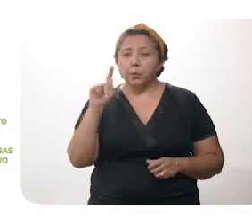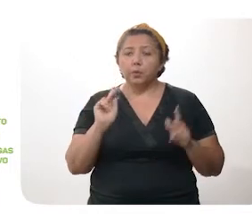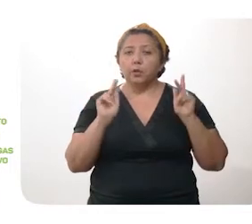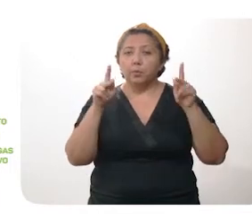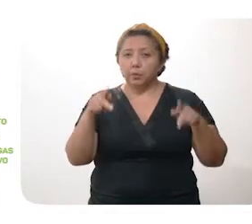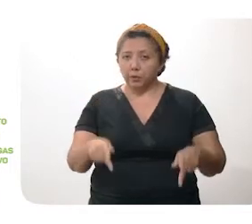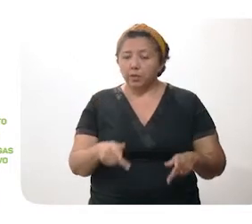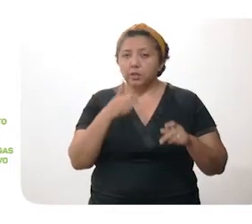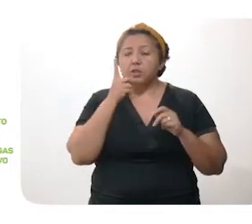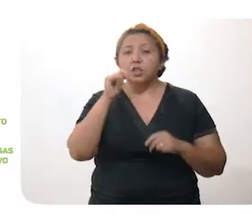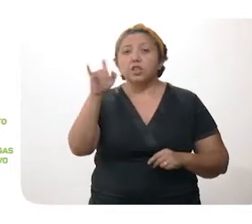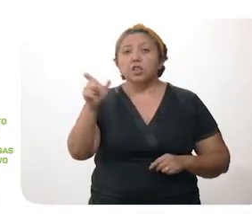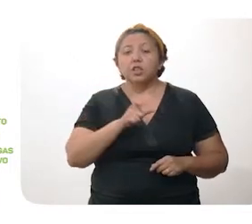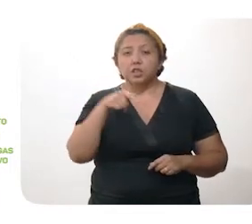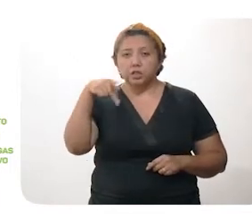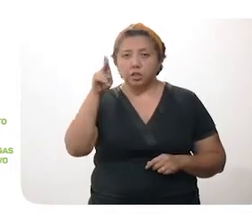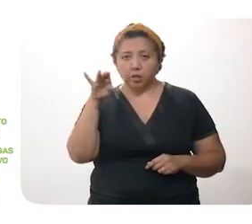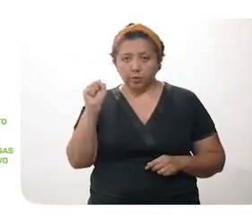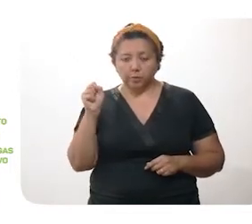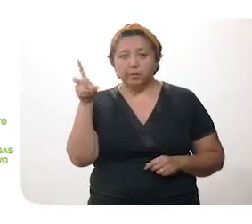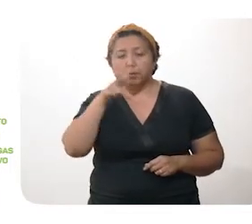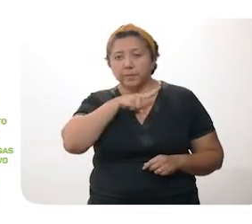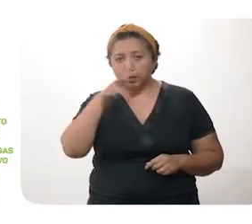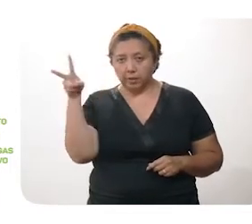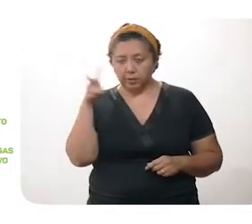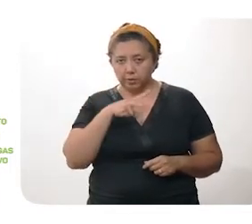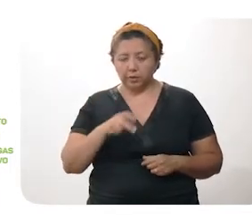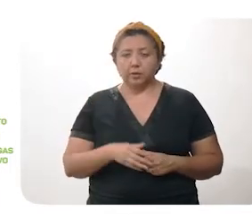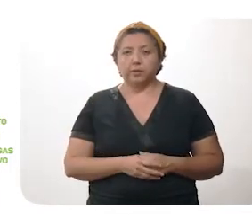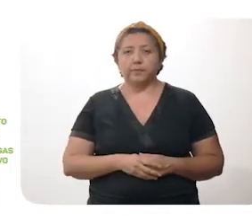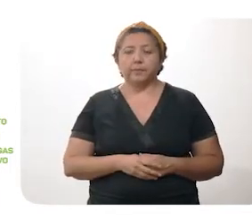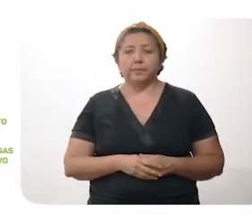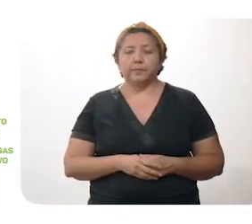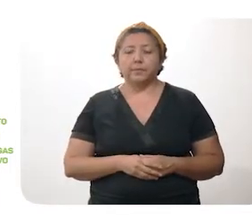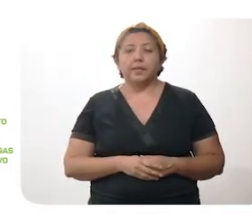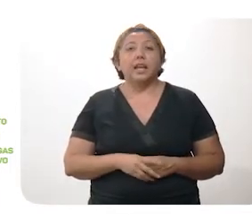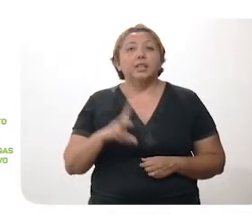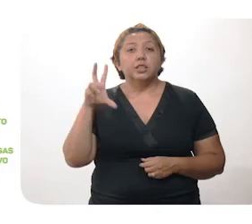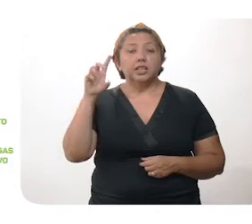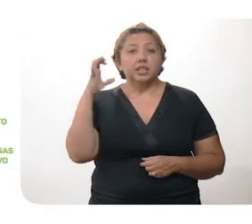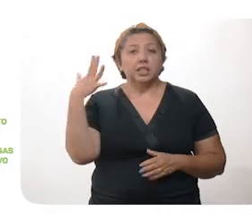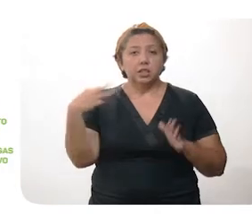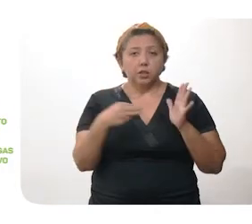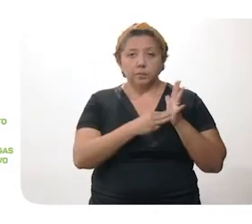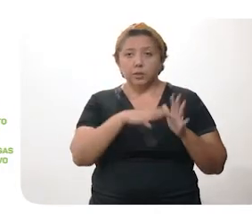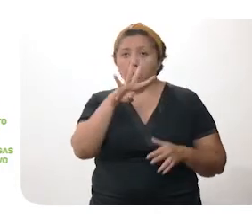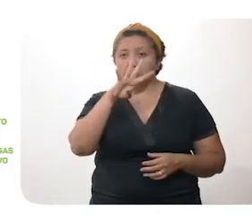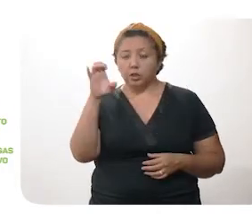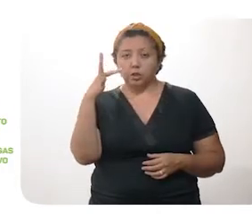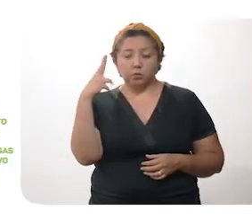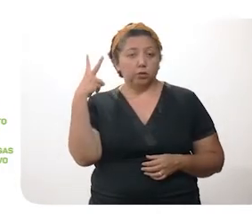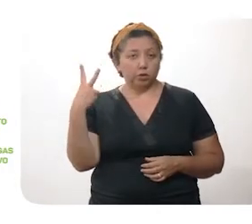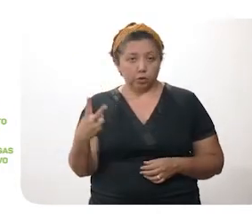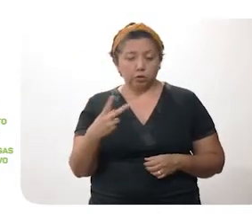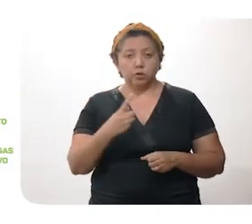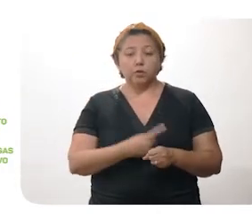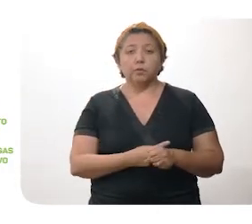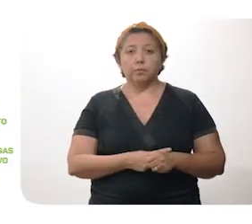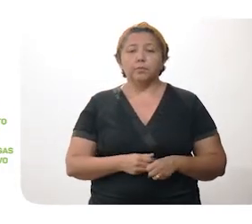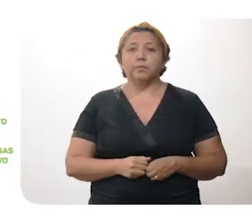Timucuy, Tixcocop, Tizimín y Valladolid. De los 35.452 casos